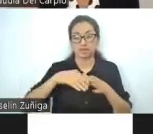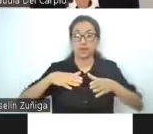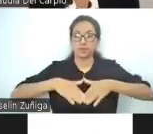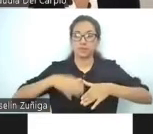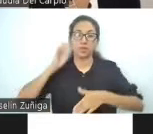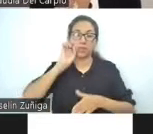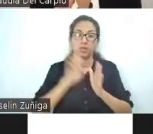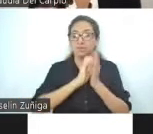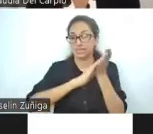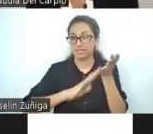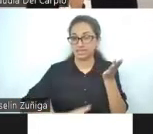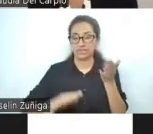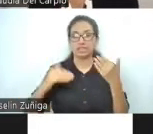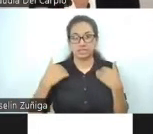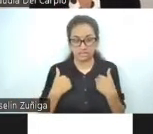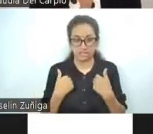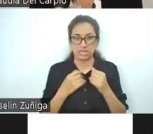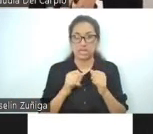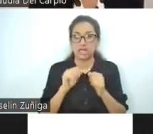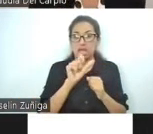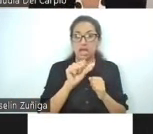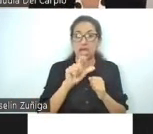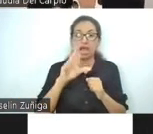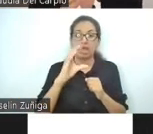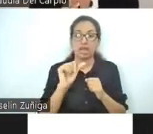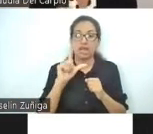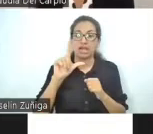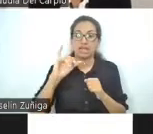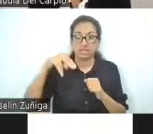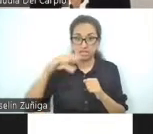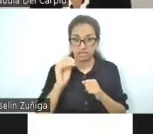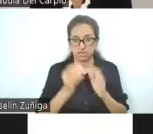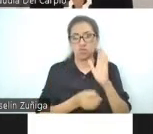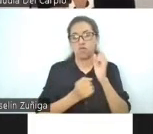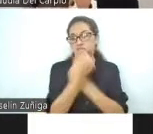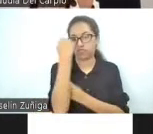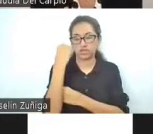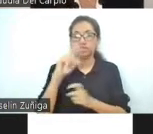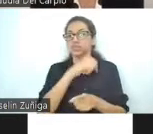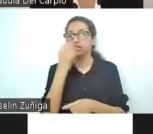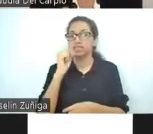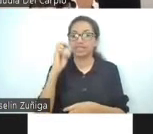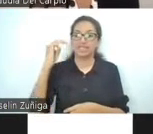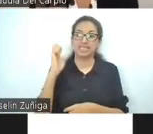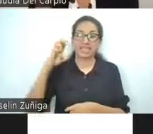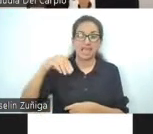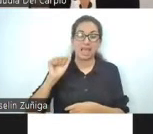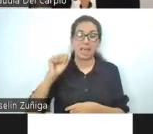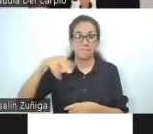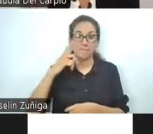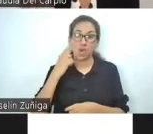la sangre tiene un pH mucho más alcalino, el semen tiene un pH mucho más alcalino, el agua, que es un